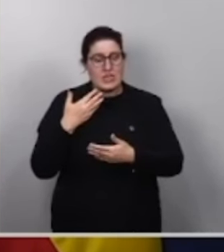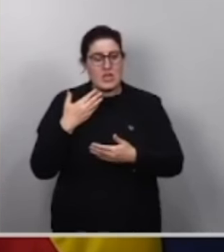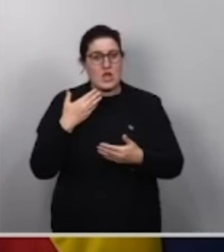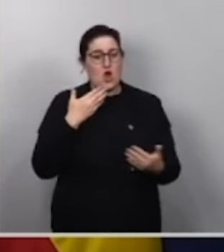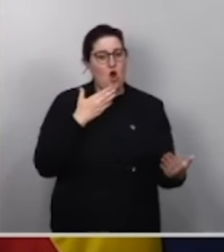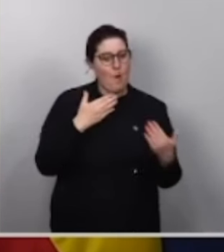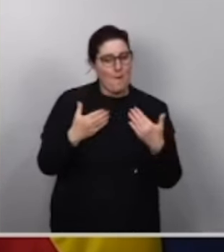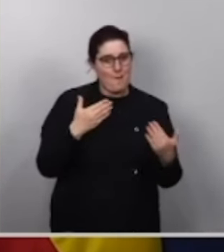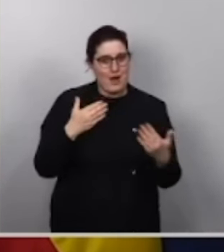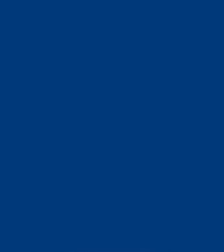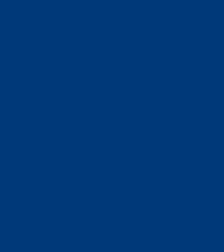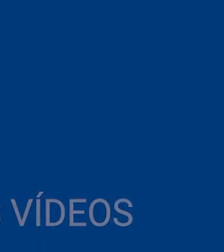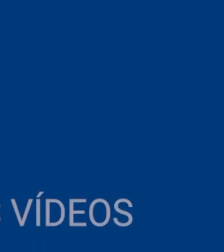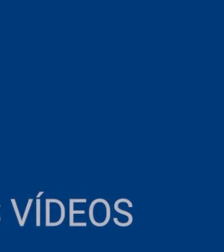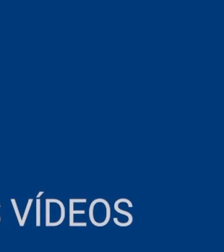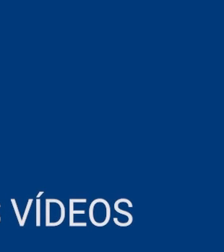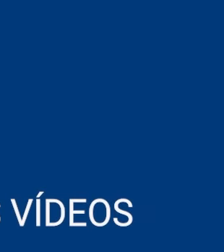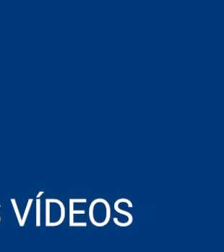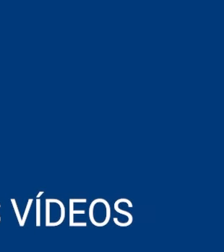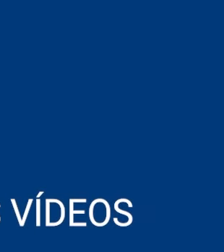poderosa que la confrontación